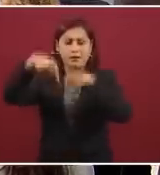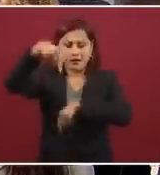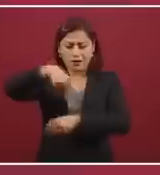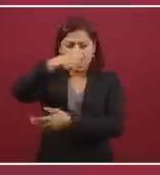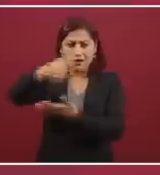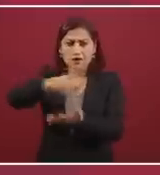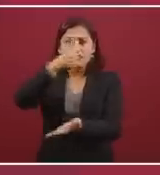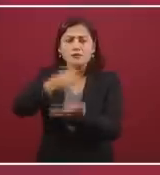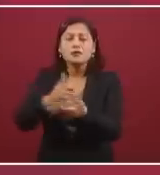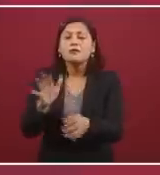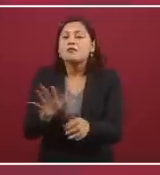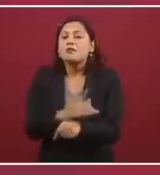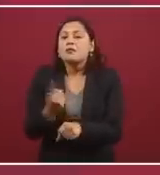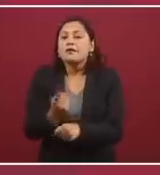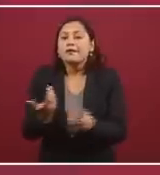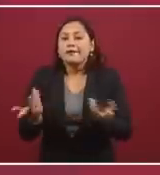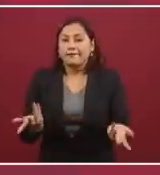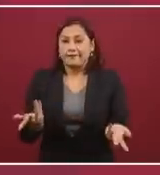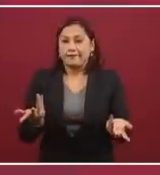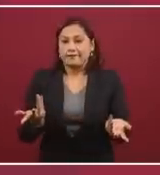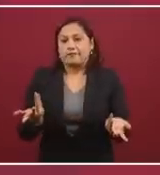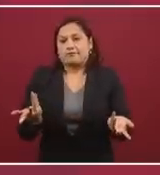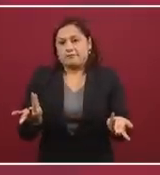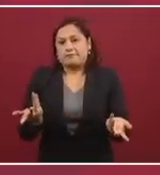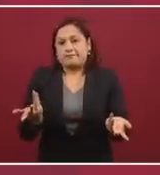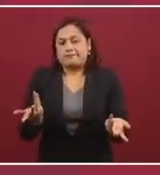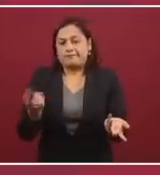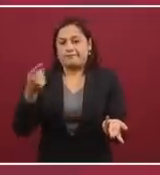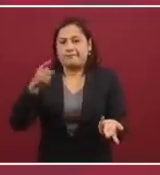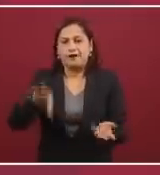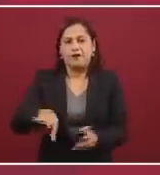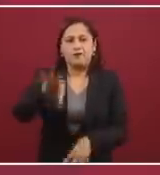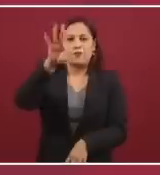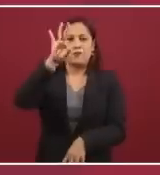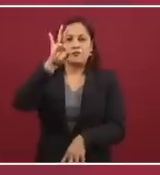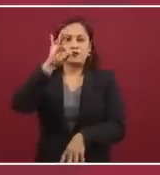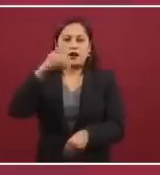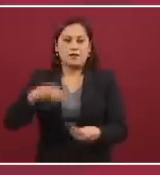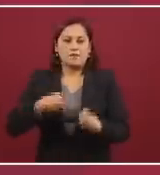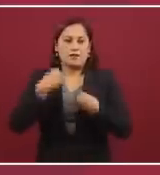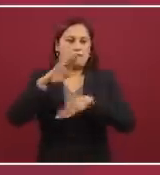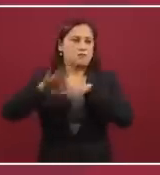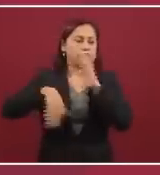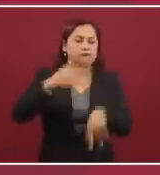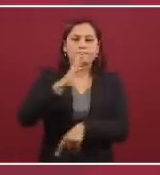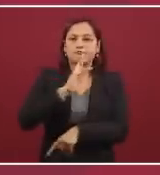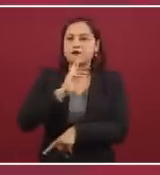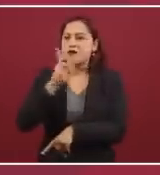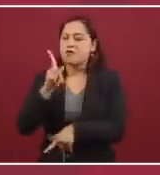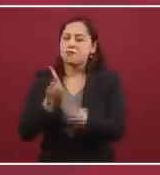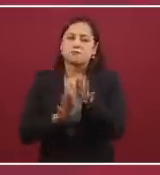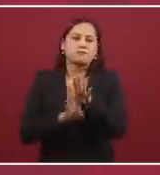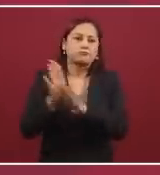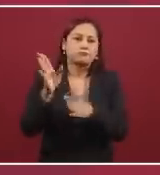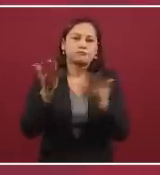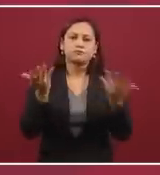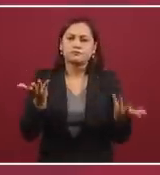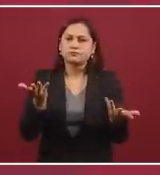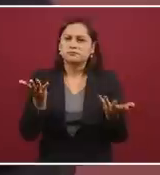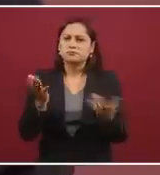bueno para salir adelante para progresar de dónde